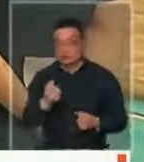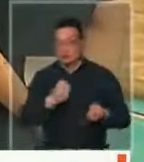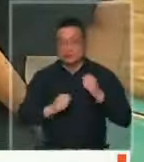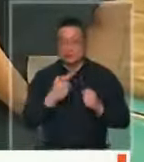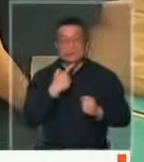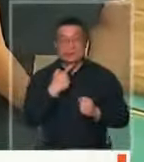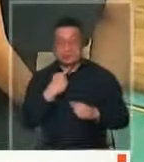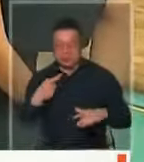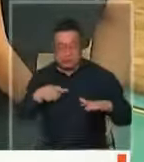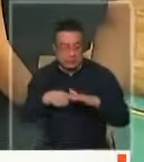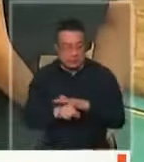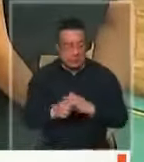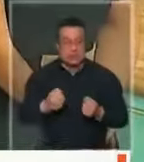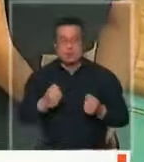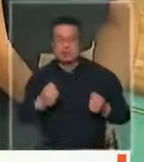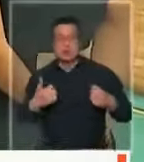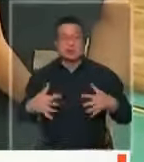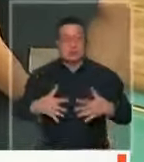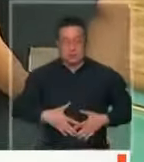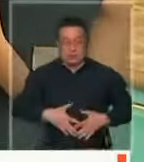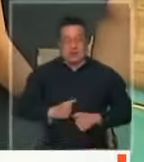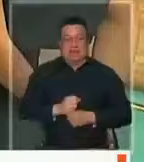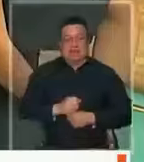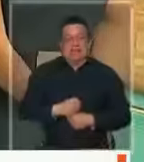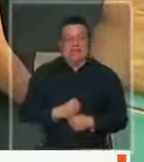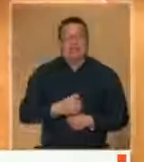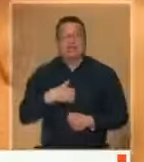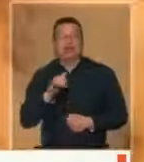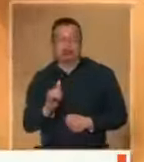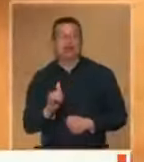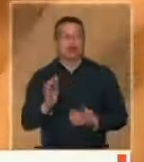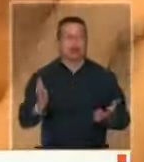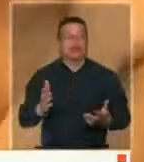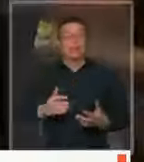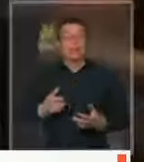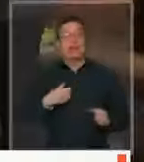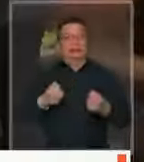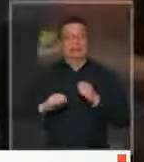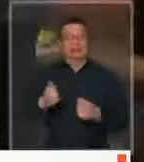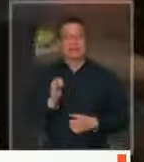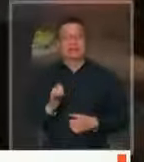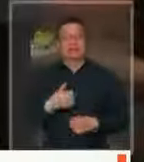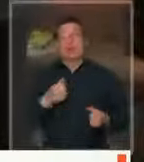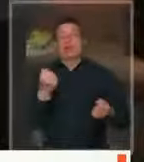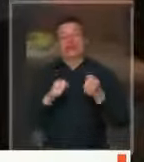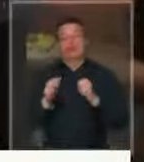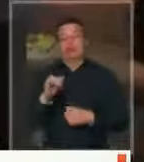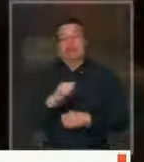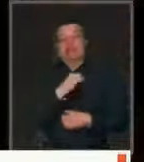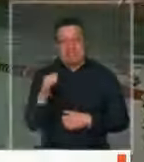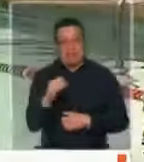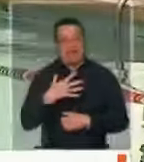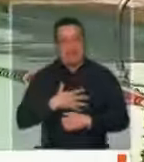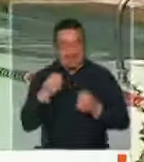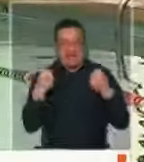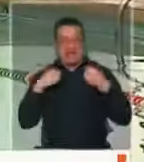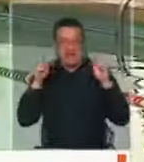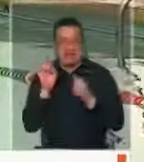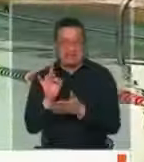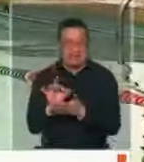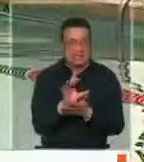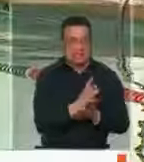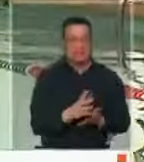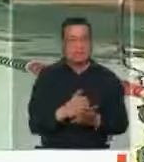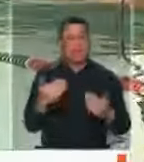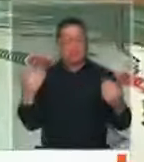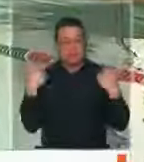veníamos entrando un retorcijón por ser la primera vez de todo. Muy nervioso. Los nervios siempre están, uno siempre quiere ganar.